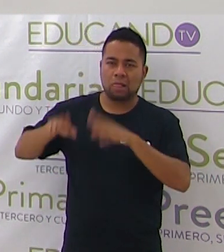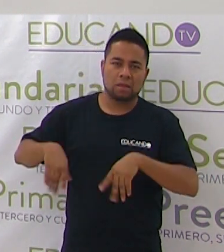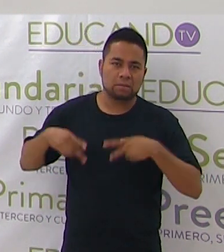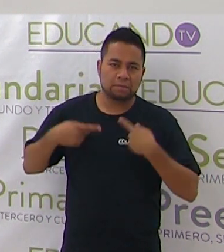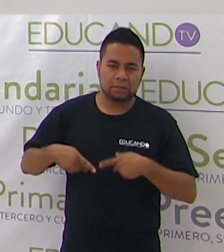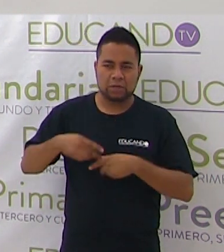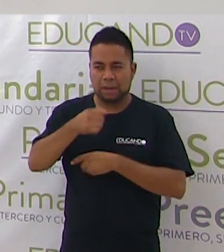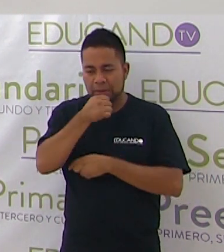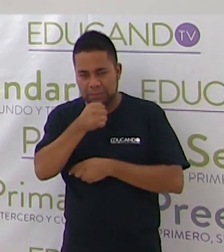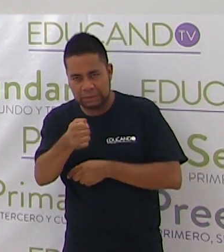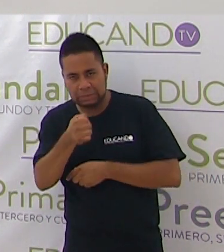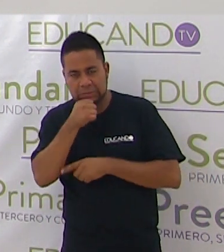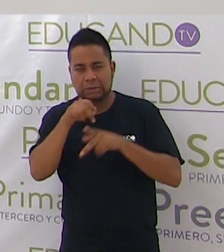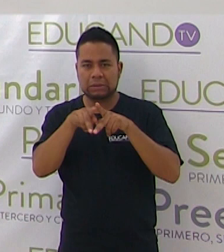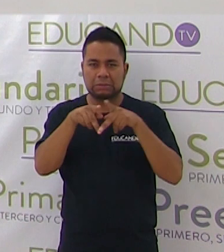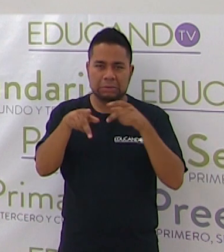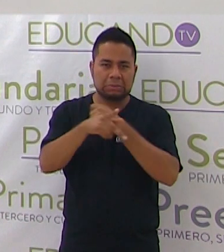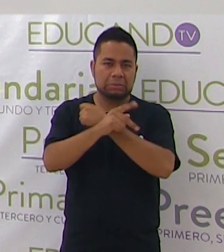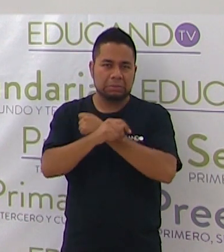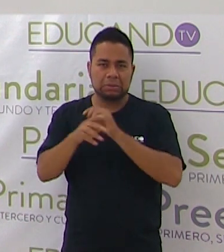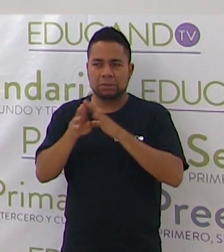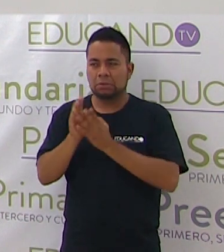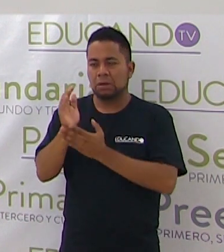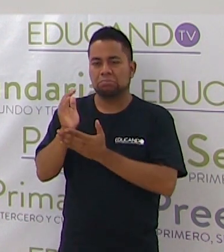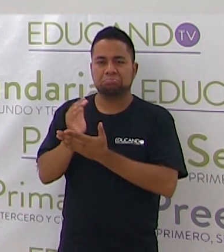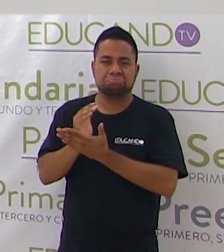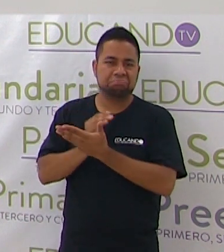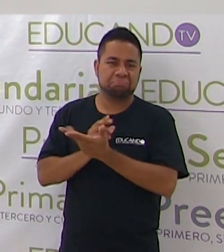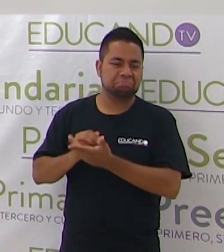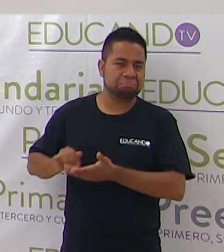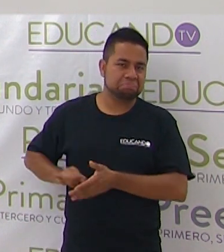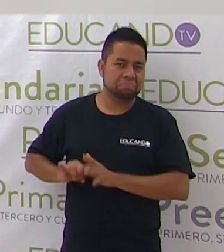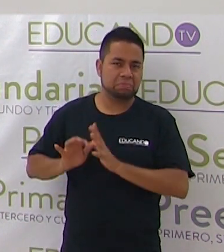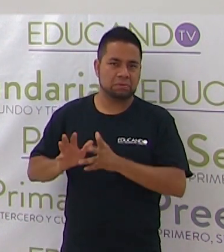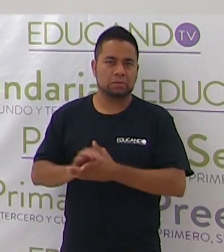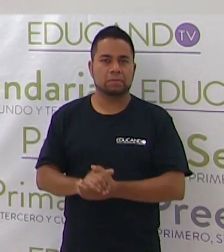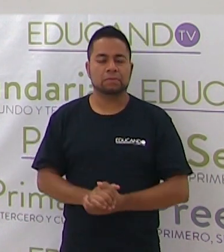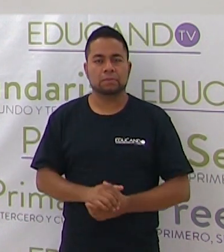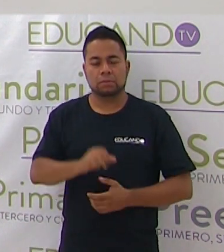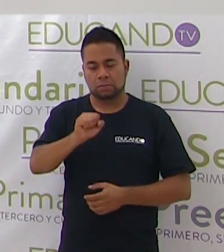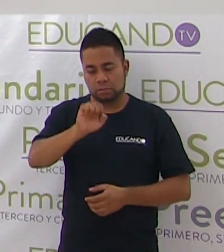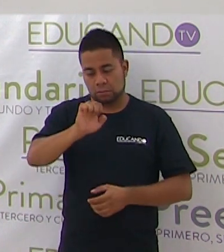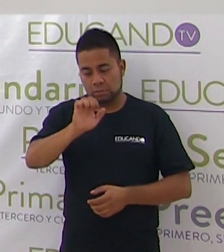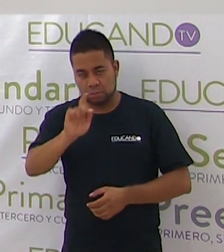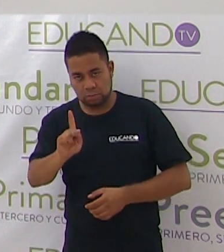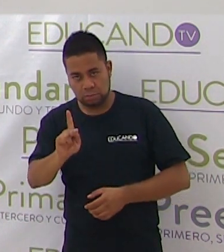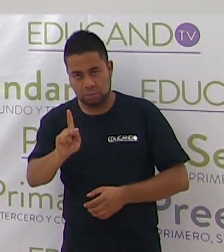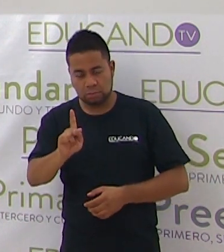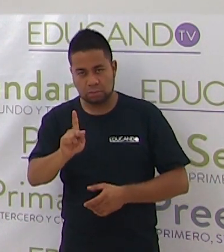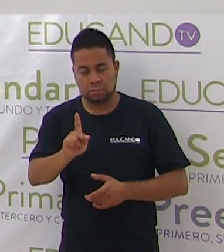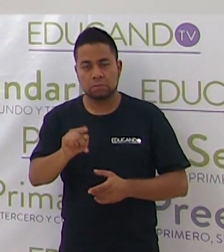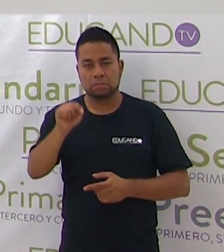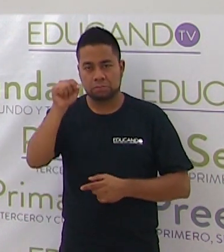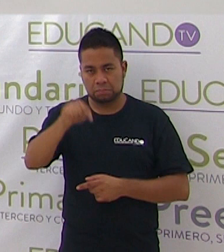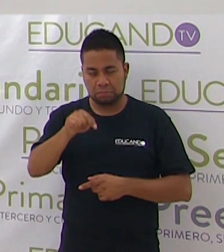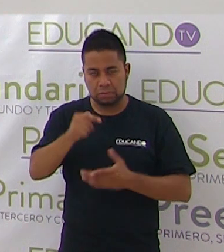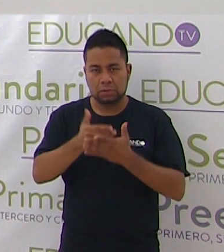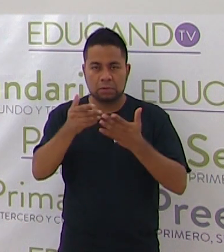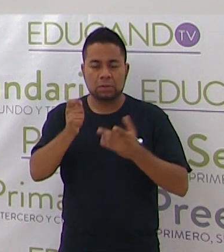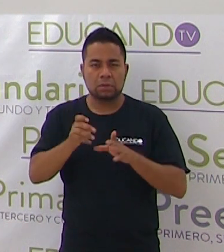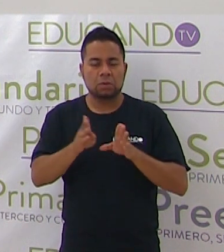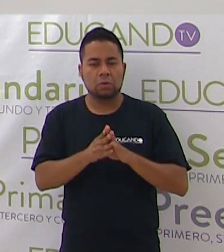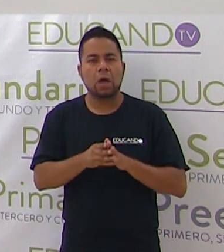medios, disminuyendo así su resonancia. La SEP, por su parte, ofreció